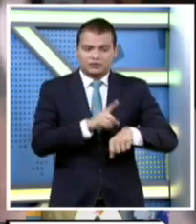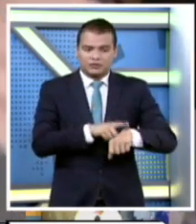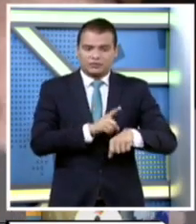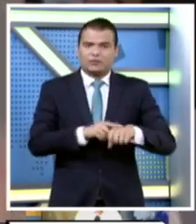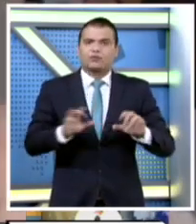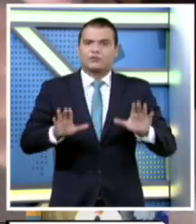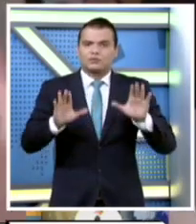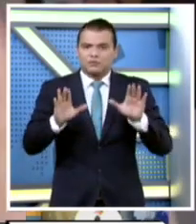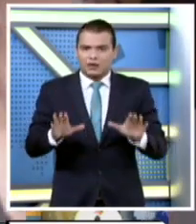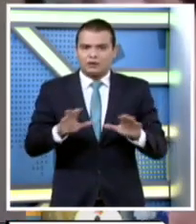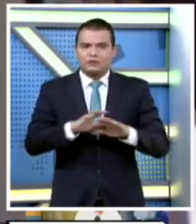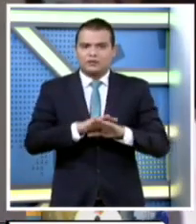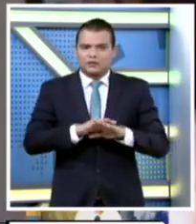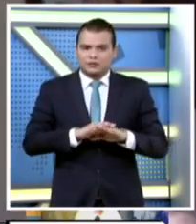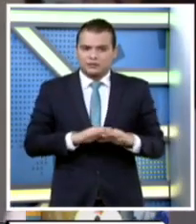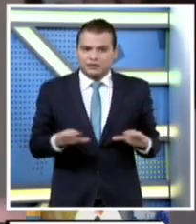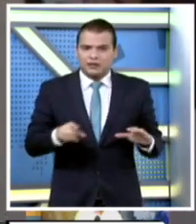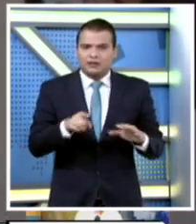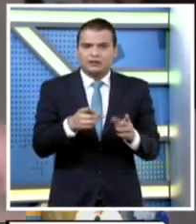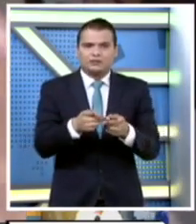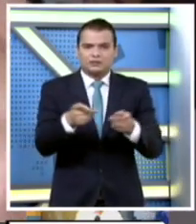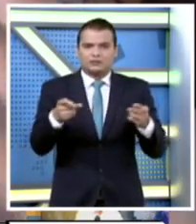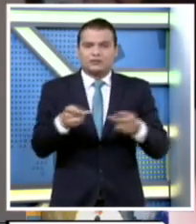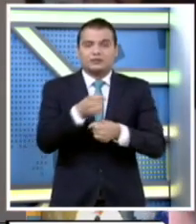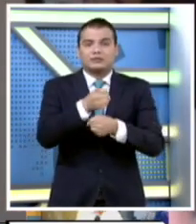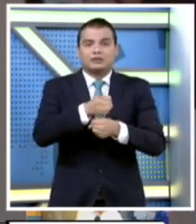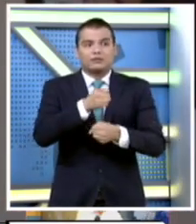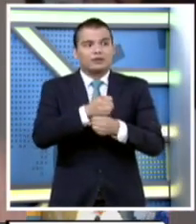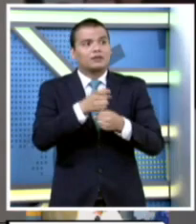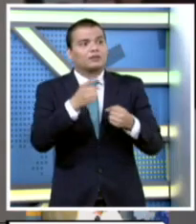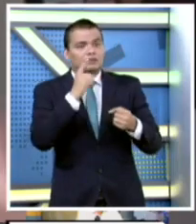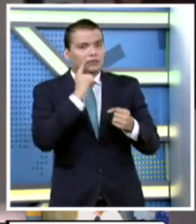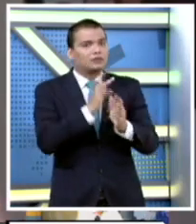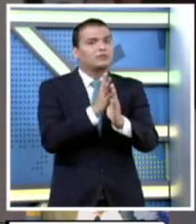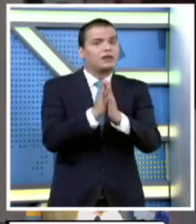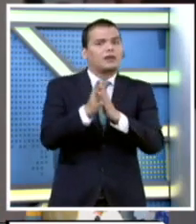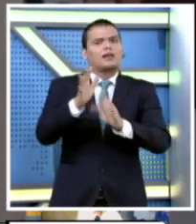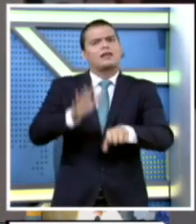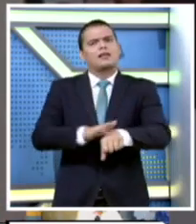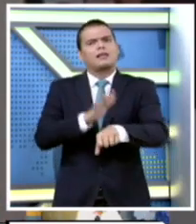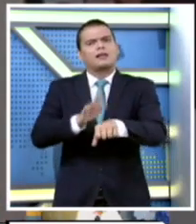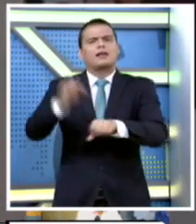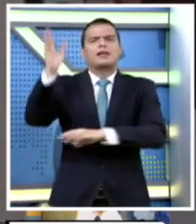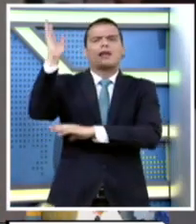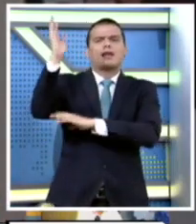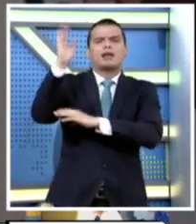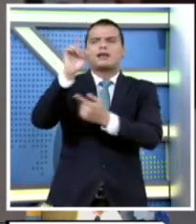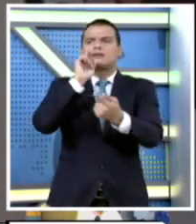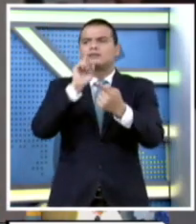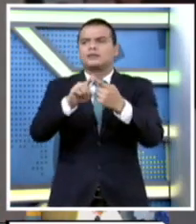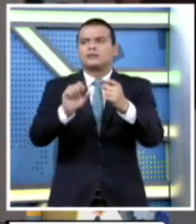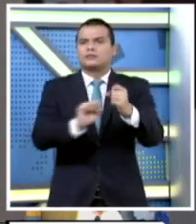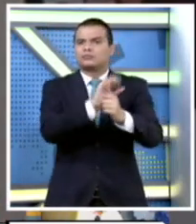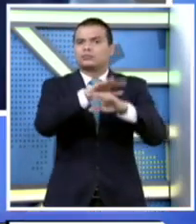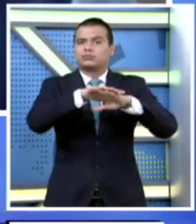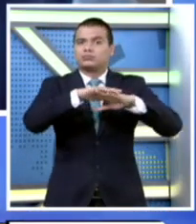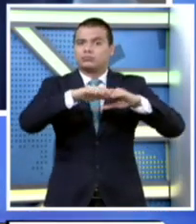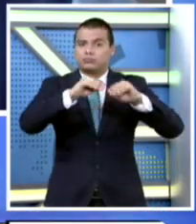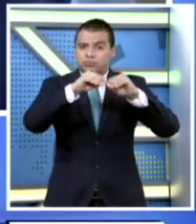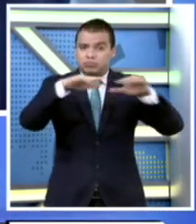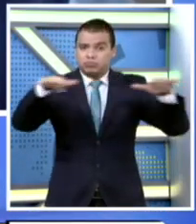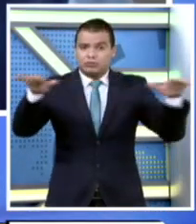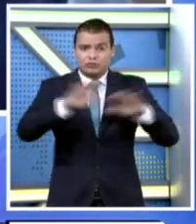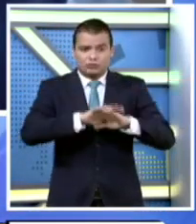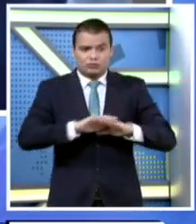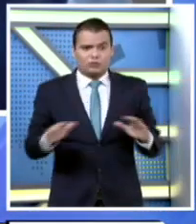para hacer del centro laboral un proceso de pedagogía para que no tengamos más infectados en la ciudad de Cali.